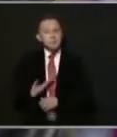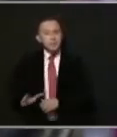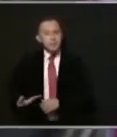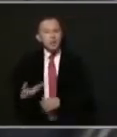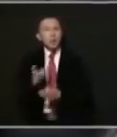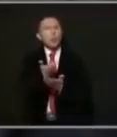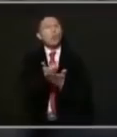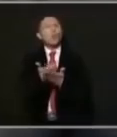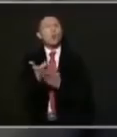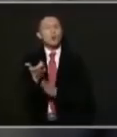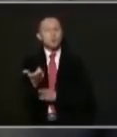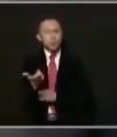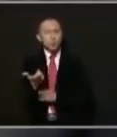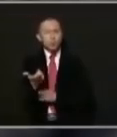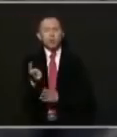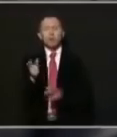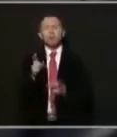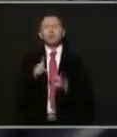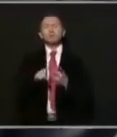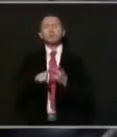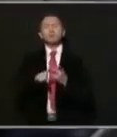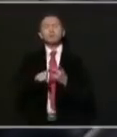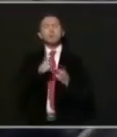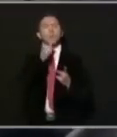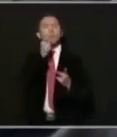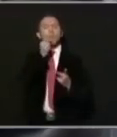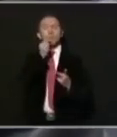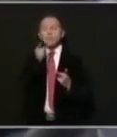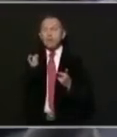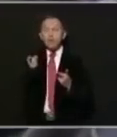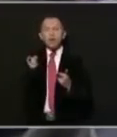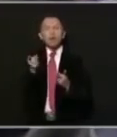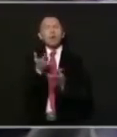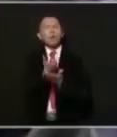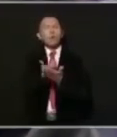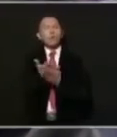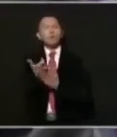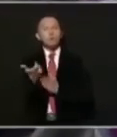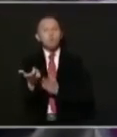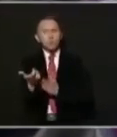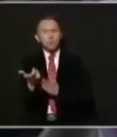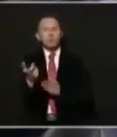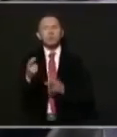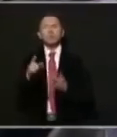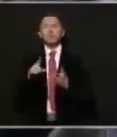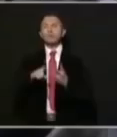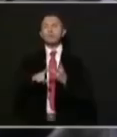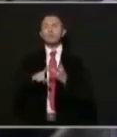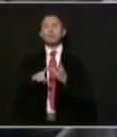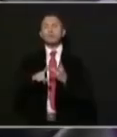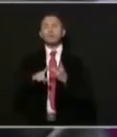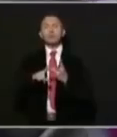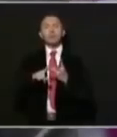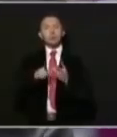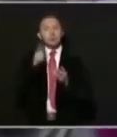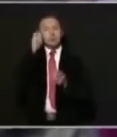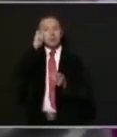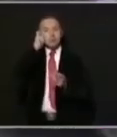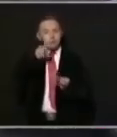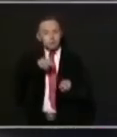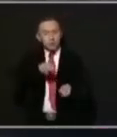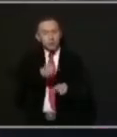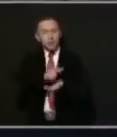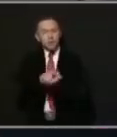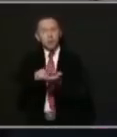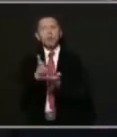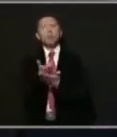gana un policía? ¿Un trabajador de limpia?